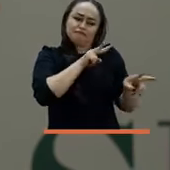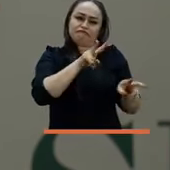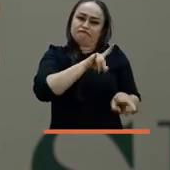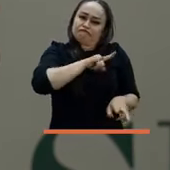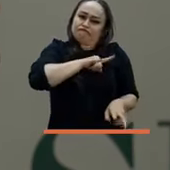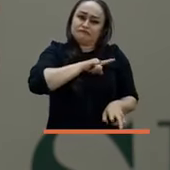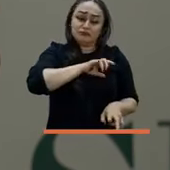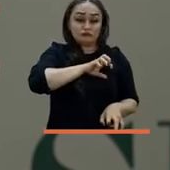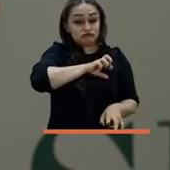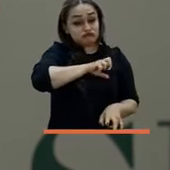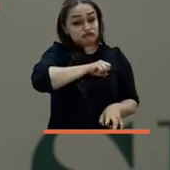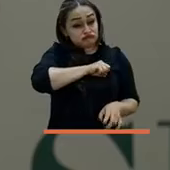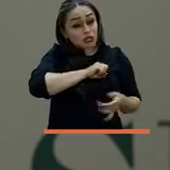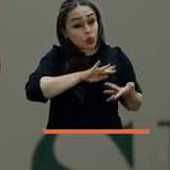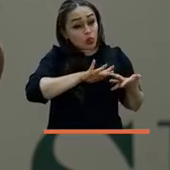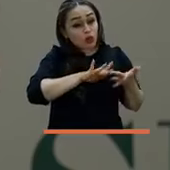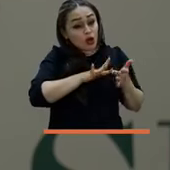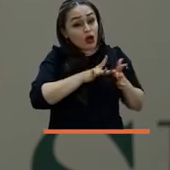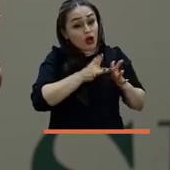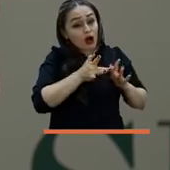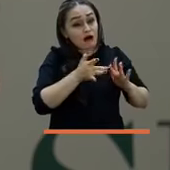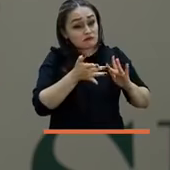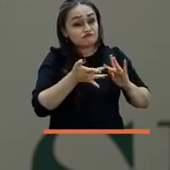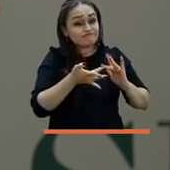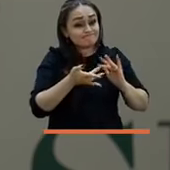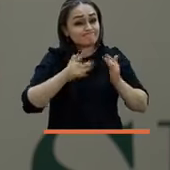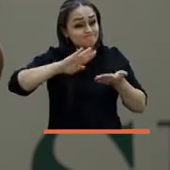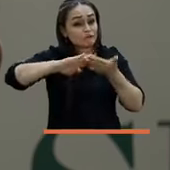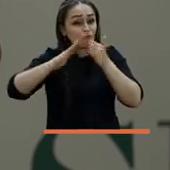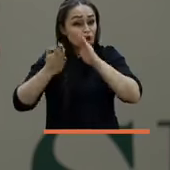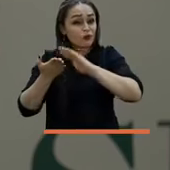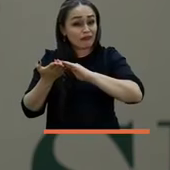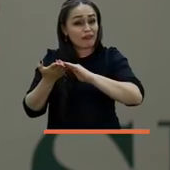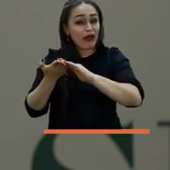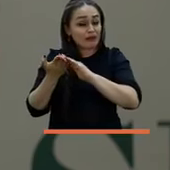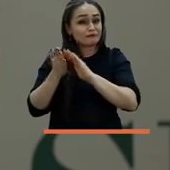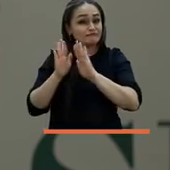comunidades y también sabe